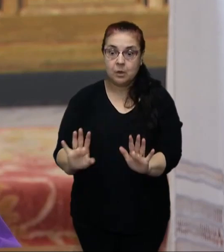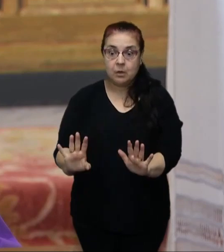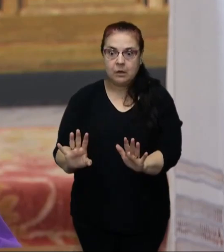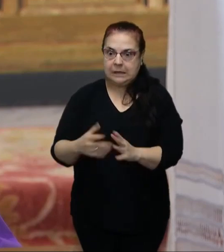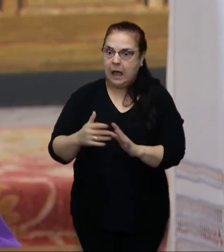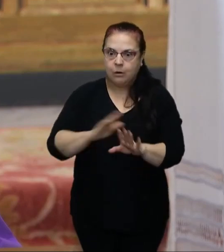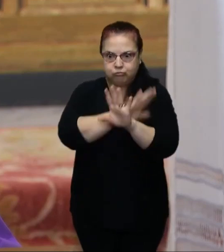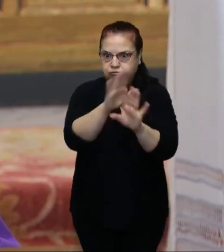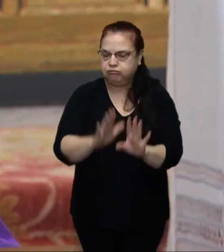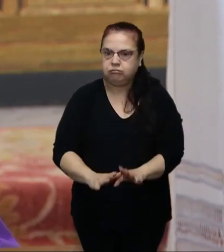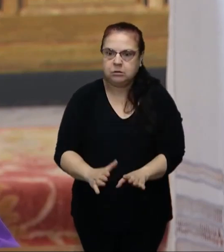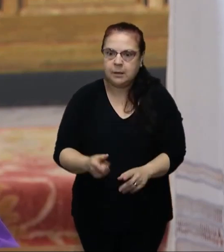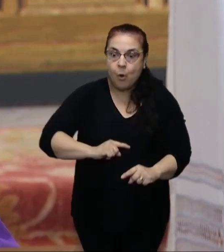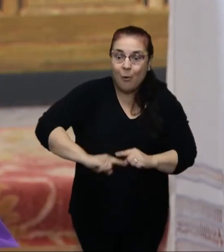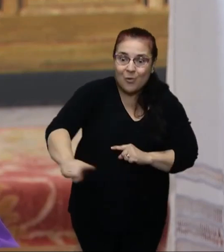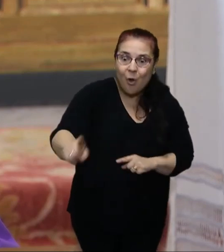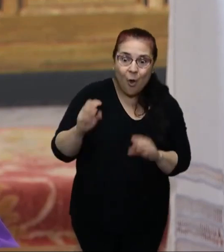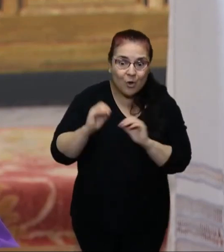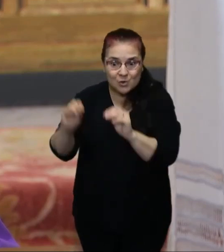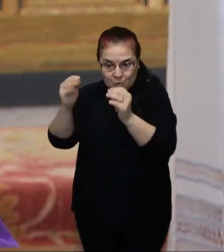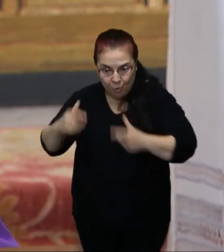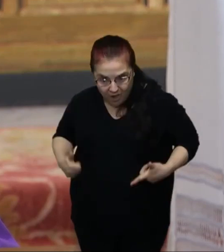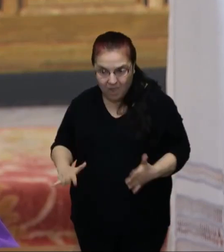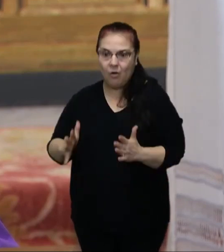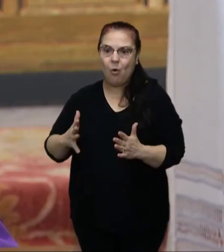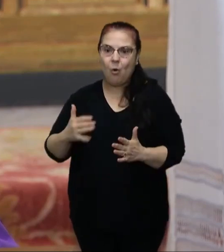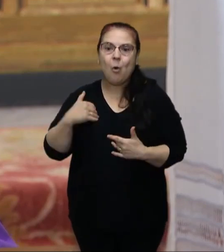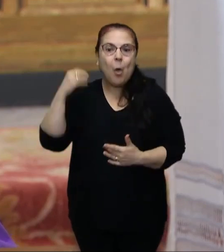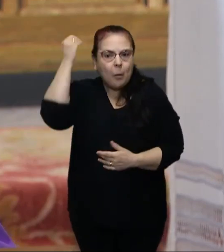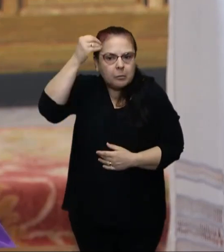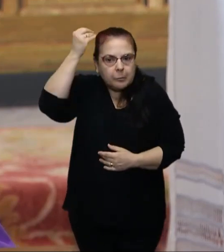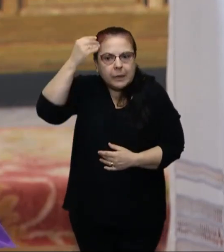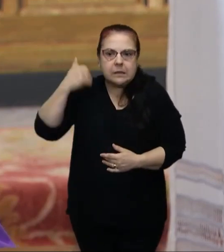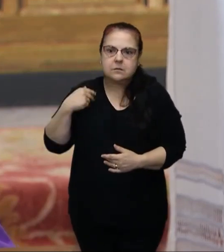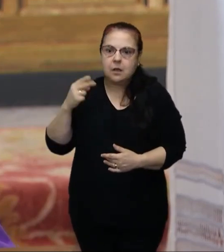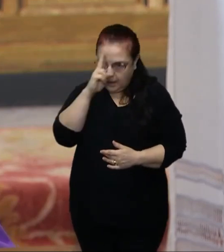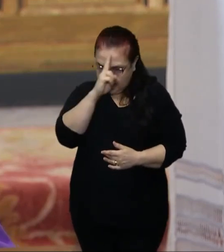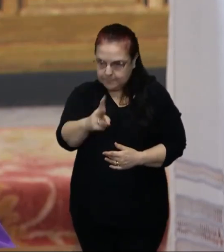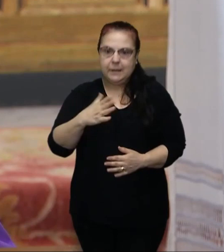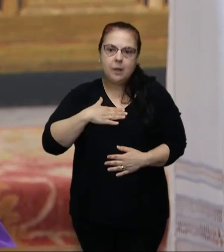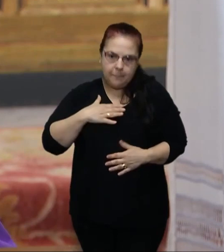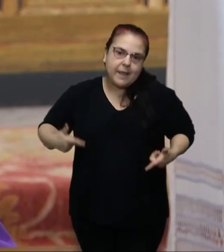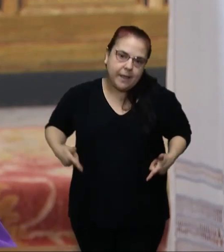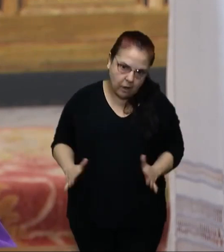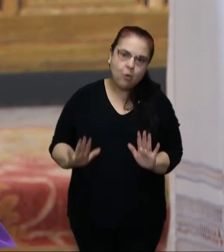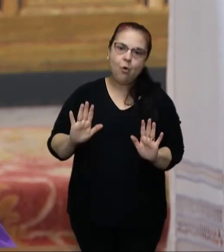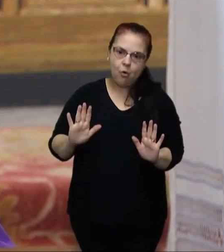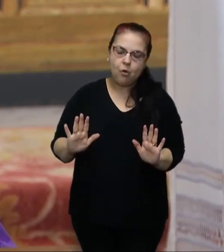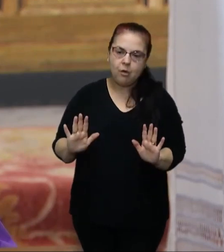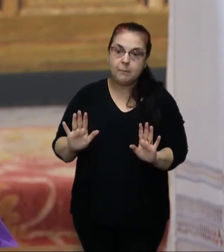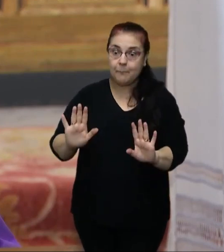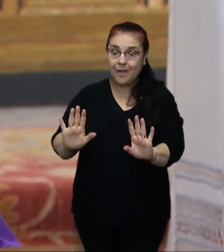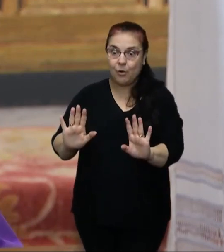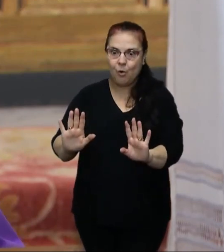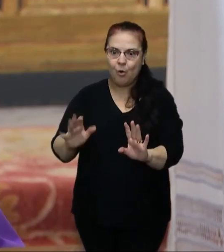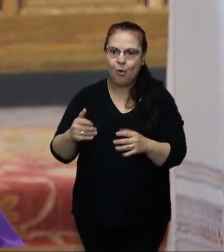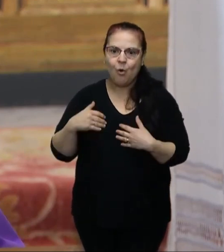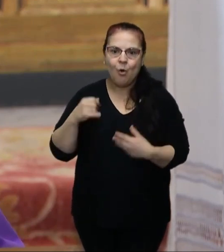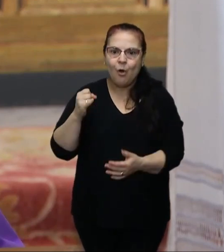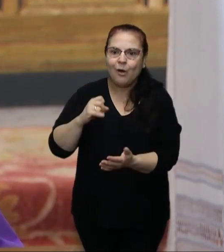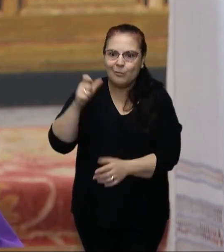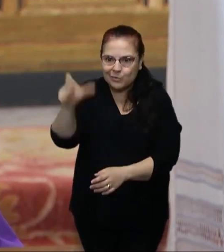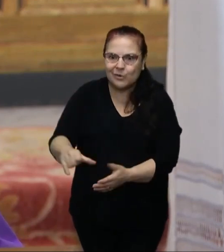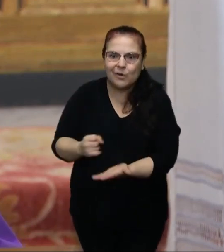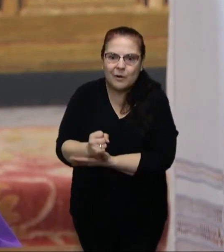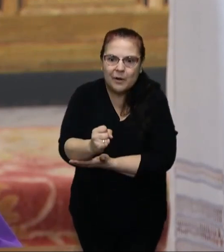Por último, les mandó a su hijo, diciéndose: tendrán respeto a mi hijo. Pero los labradores, al ver